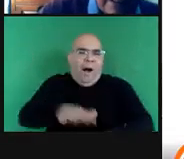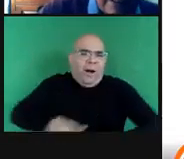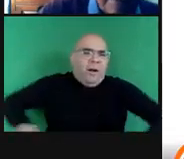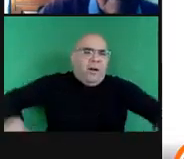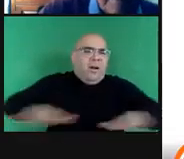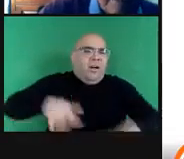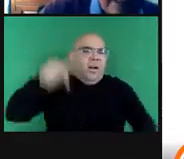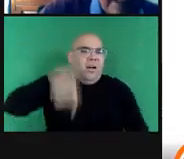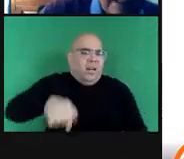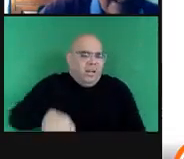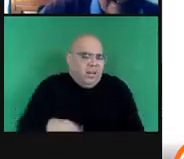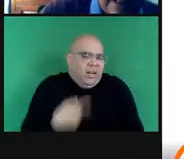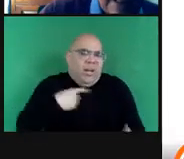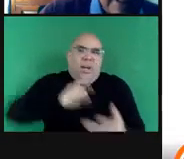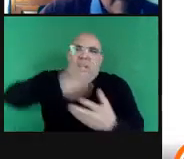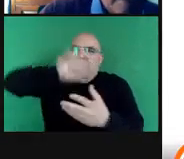han